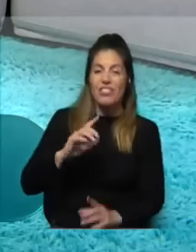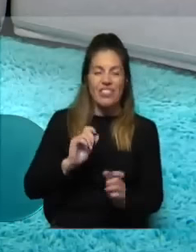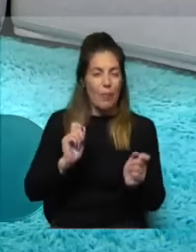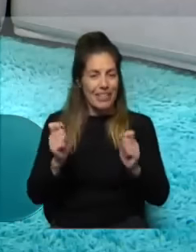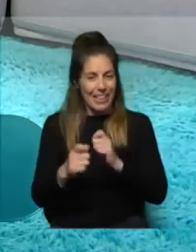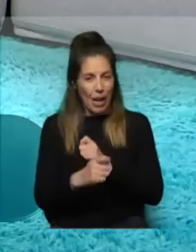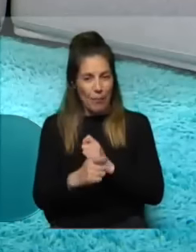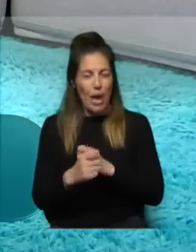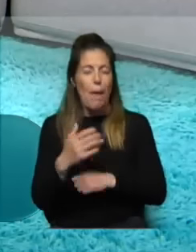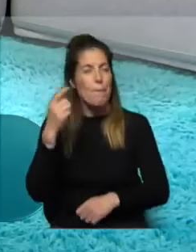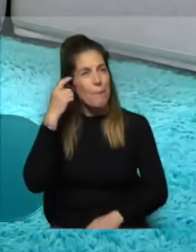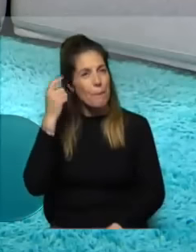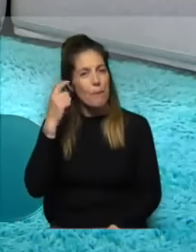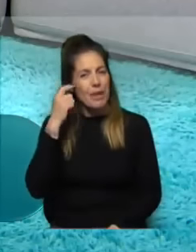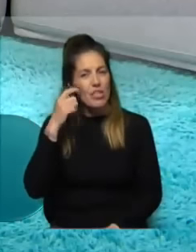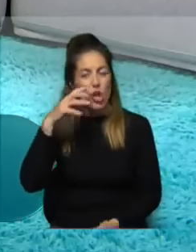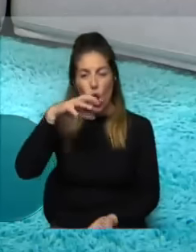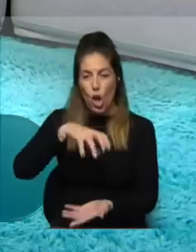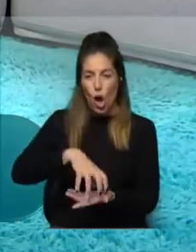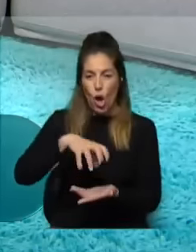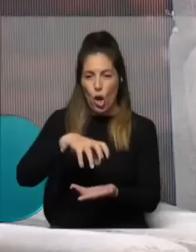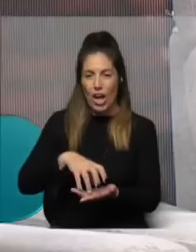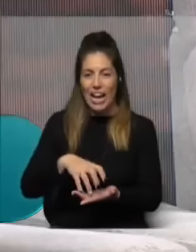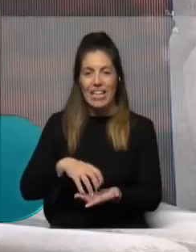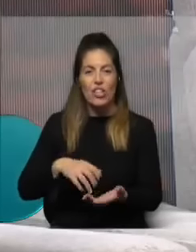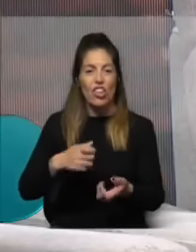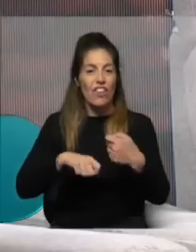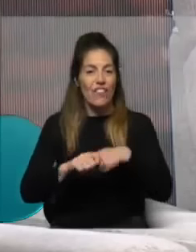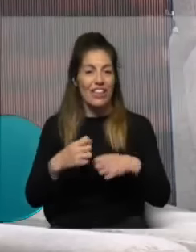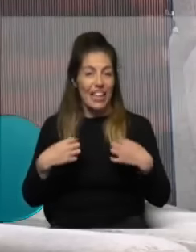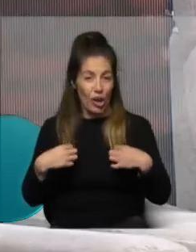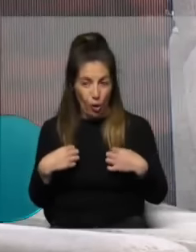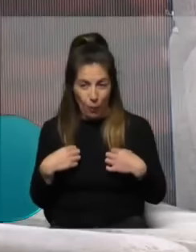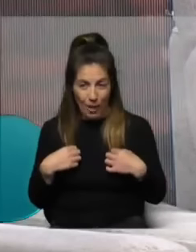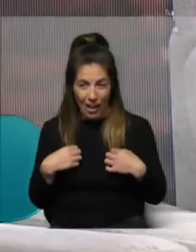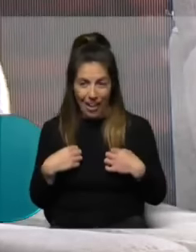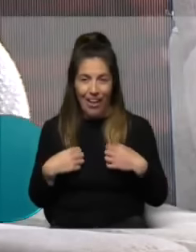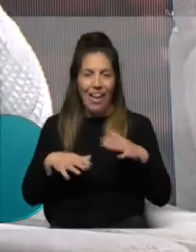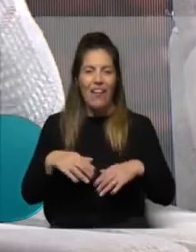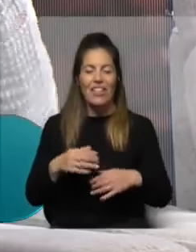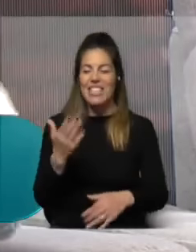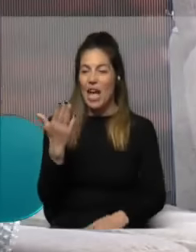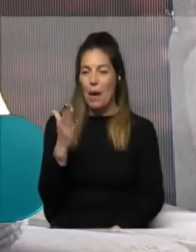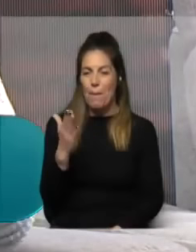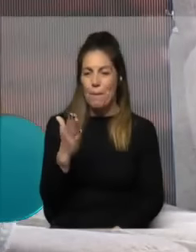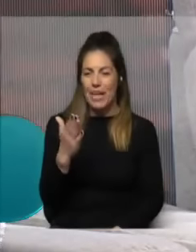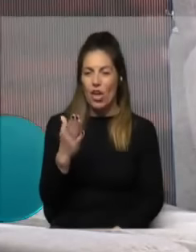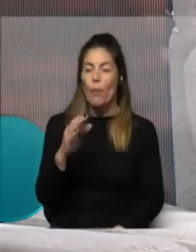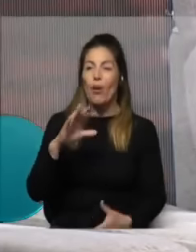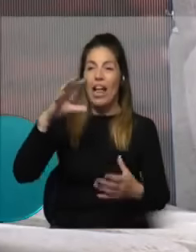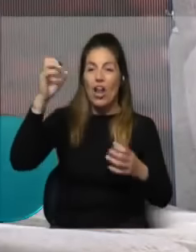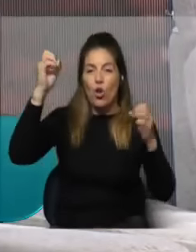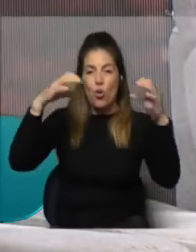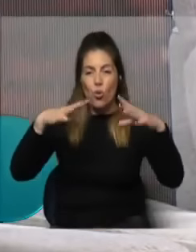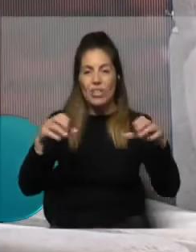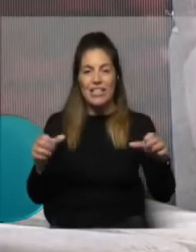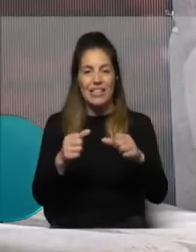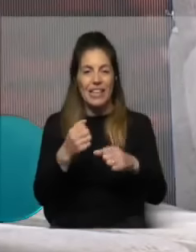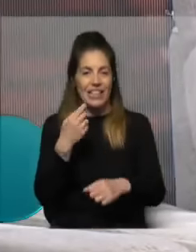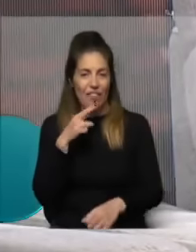distorsione. Pienso en los locales de tiendas de ropa, que a veces el espejo, por cómo está iluminado, hace que te